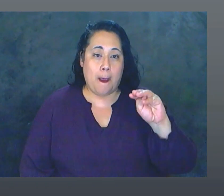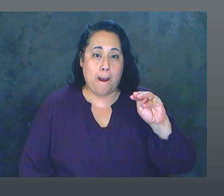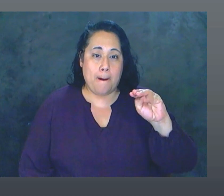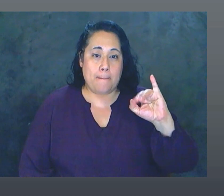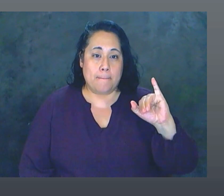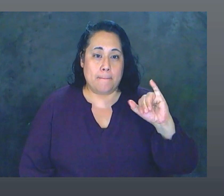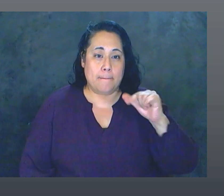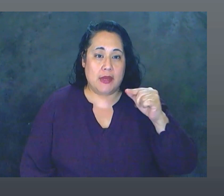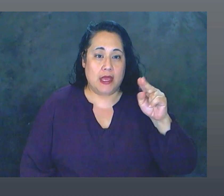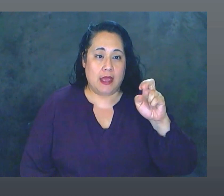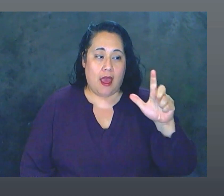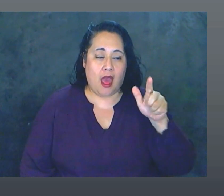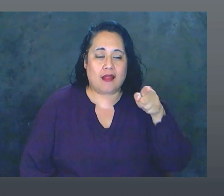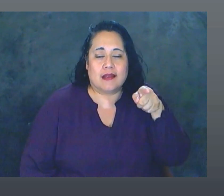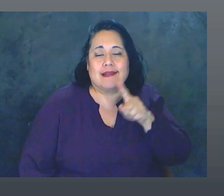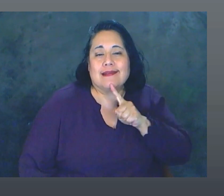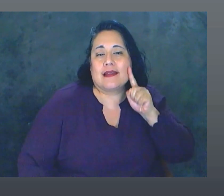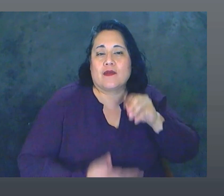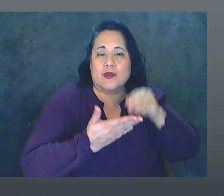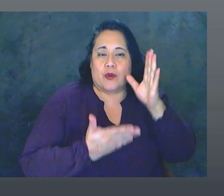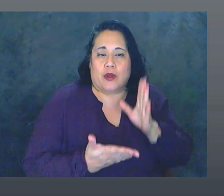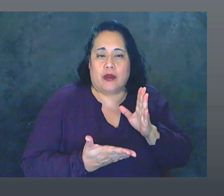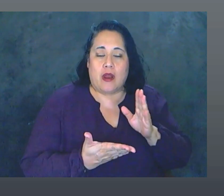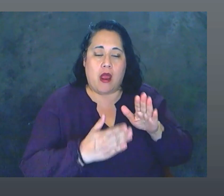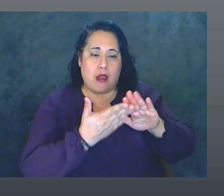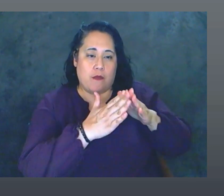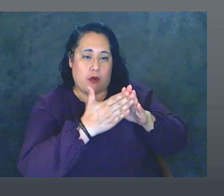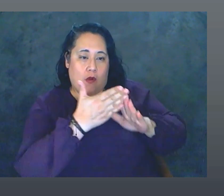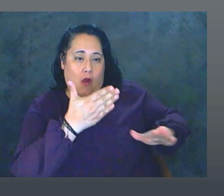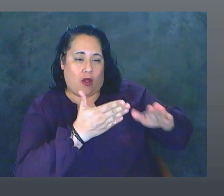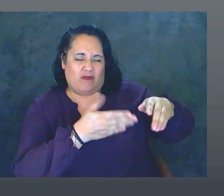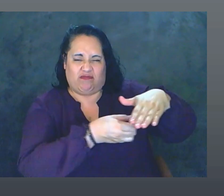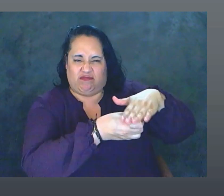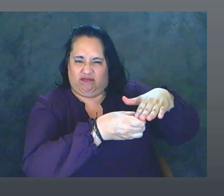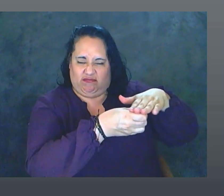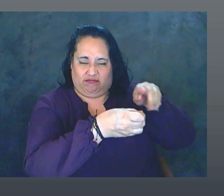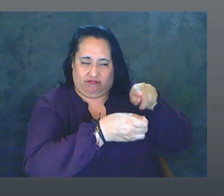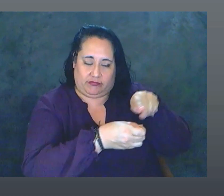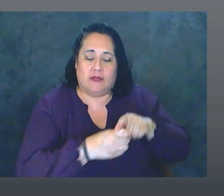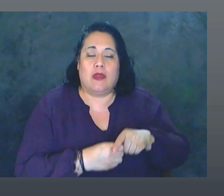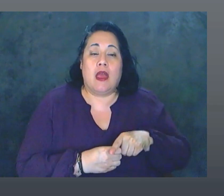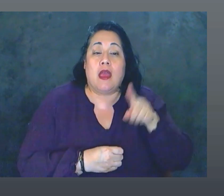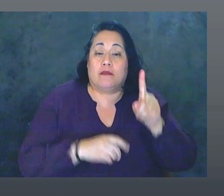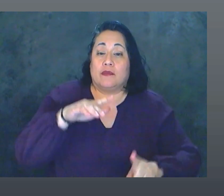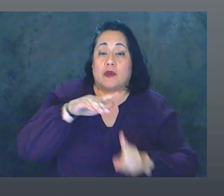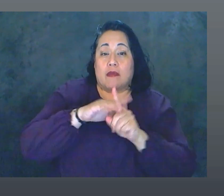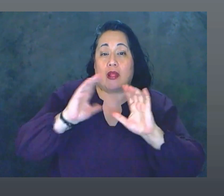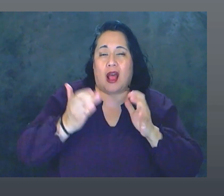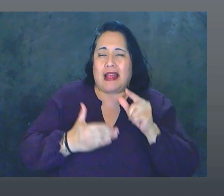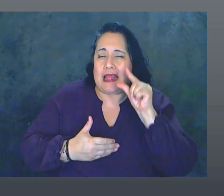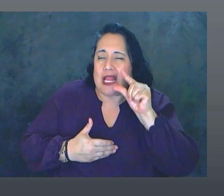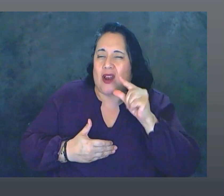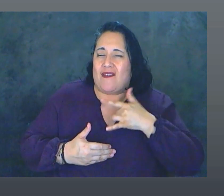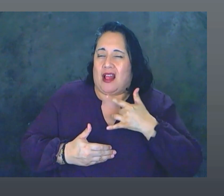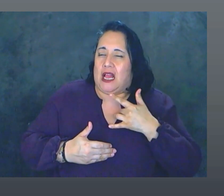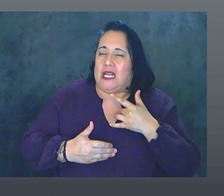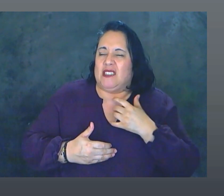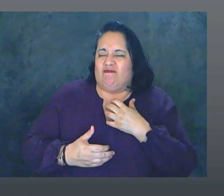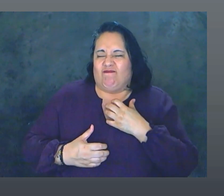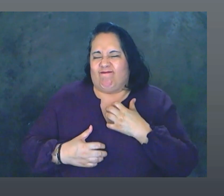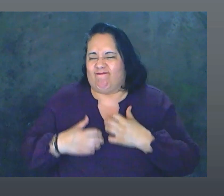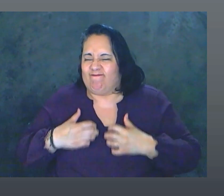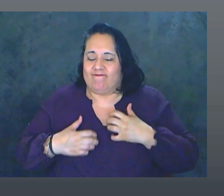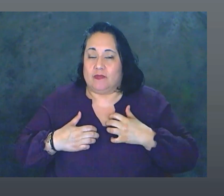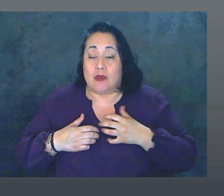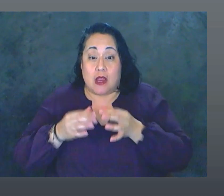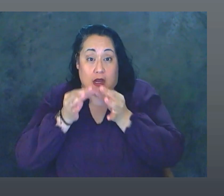Miguel es un estudiante sordo en el colegio comunitario local. Llegó a clase un poco molesto.